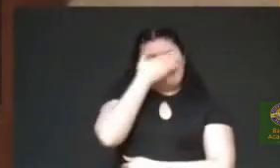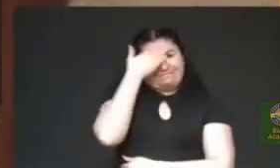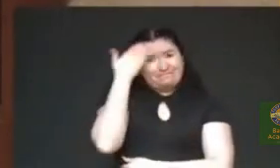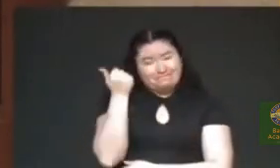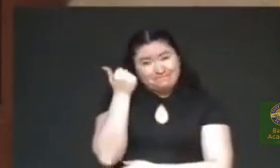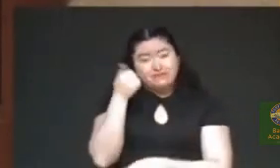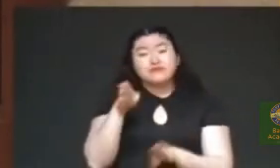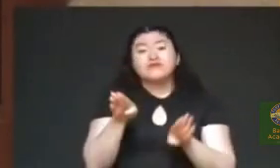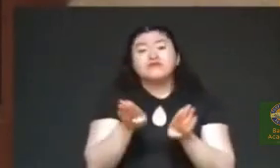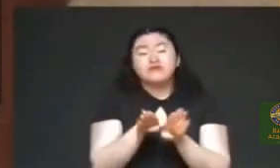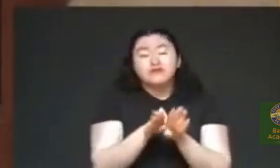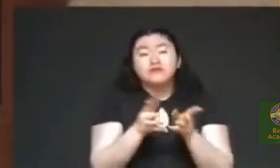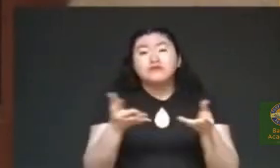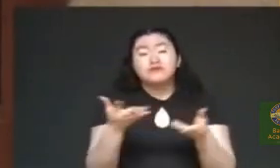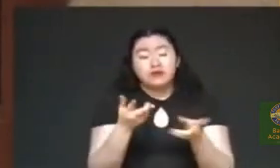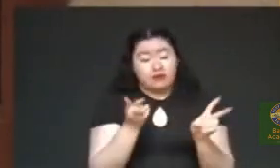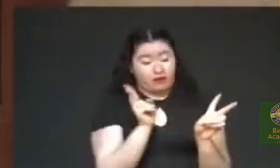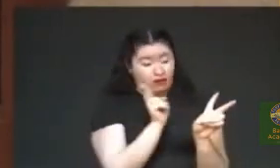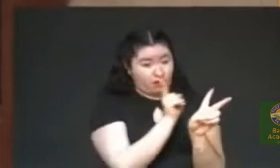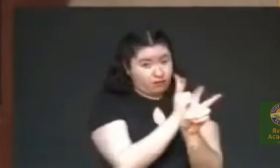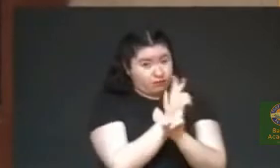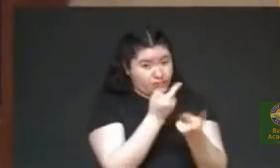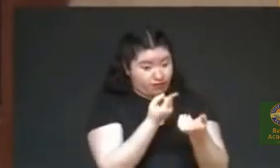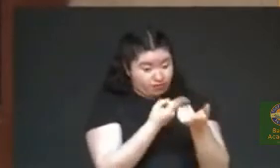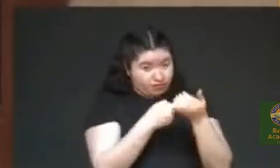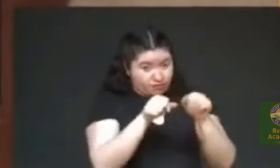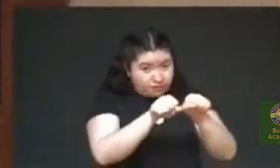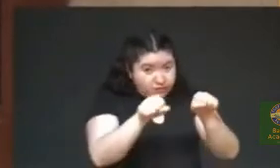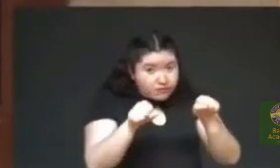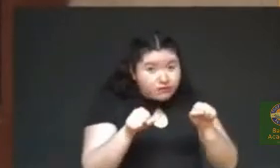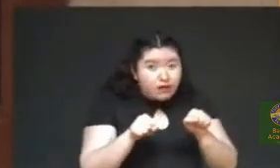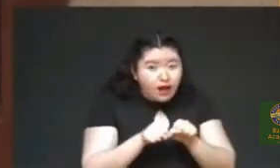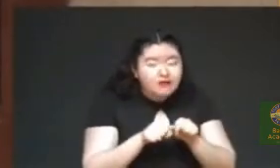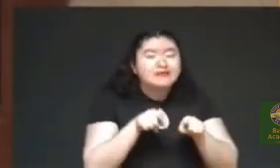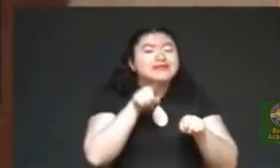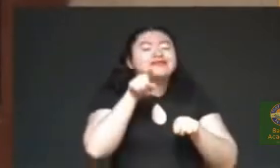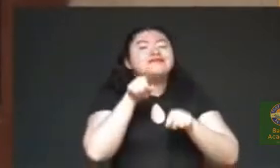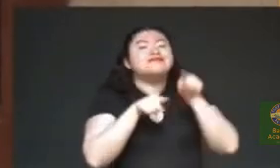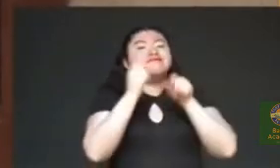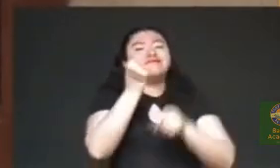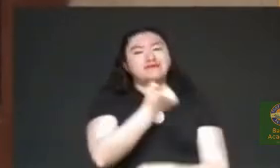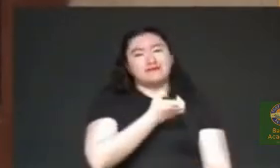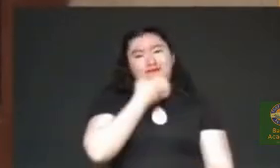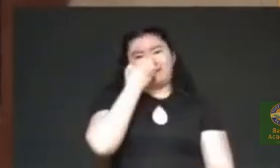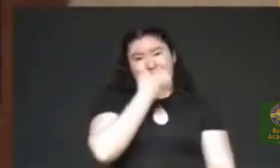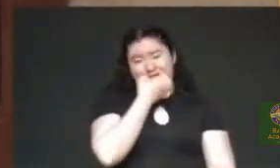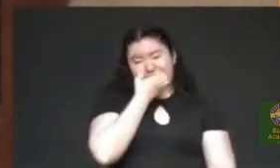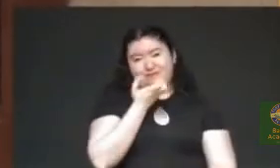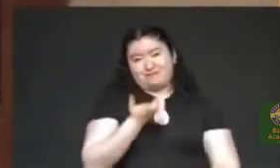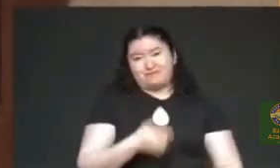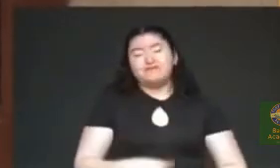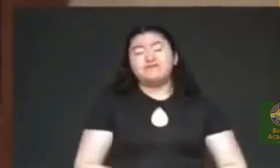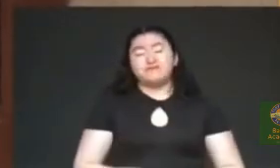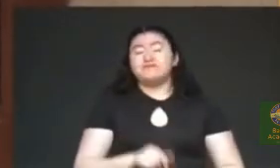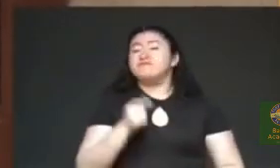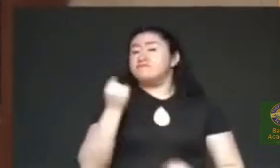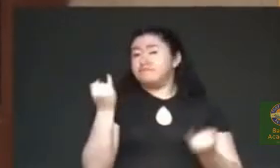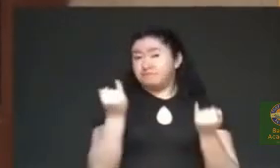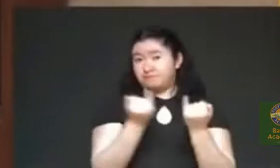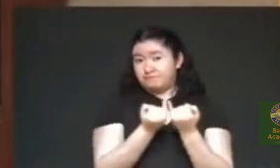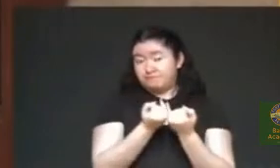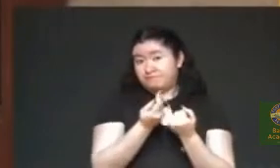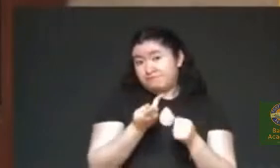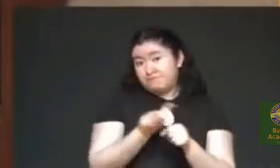medidas de ventilación en medida de lo que la arquitectura misma lo permite, y esto finalmente pues también tiene que